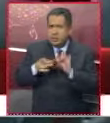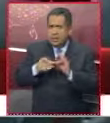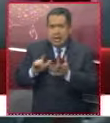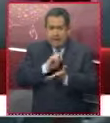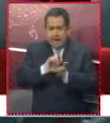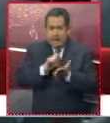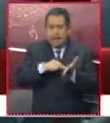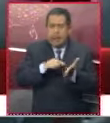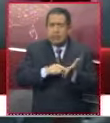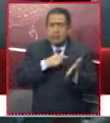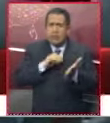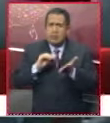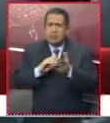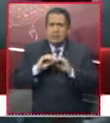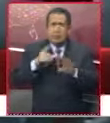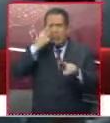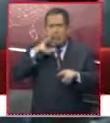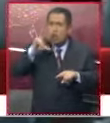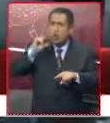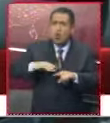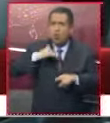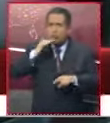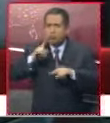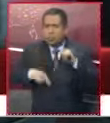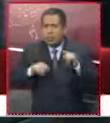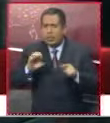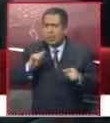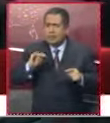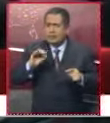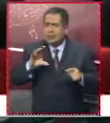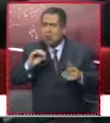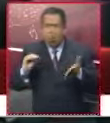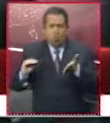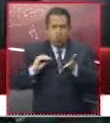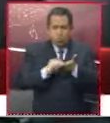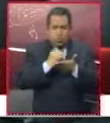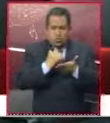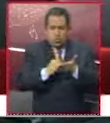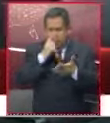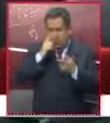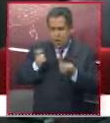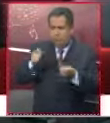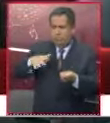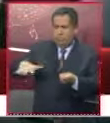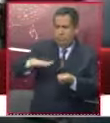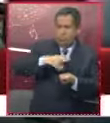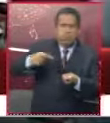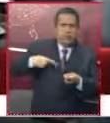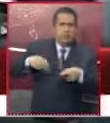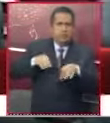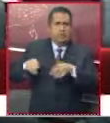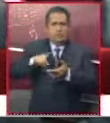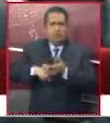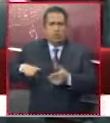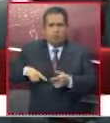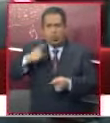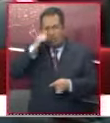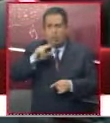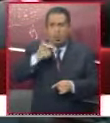prevengan el acto de corrupción, un conjunto de valores éticos que rijan el actuar de los funcionarios y establecer parámetros de conflictos de